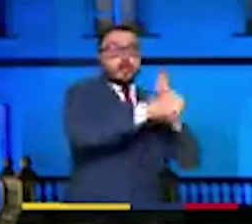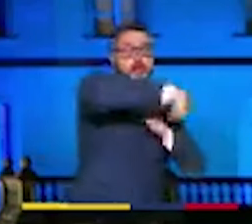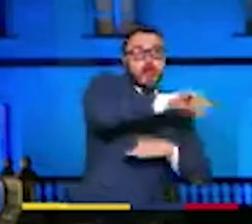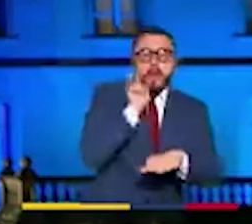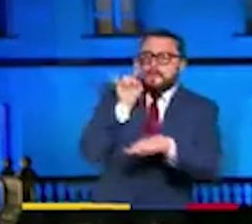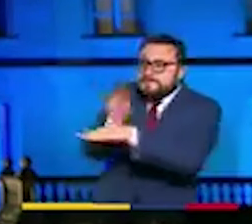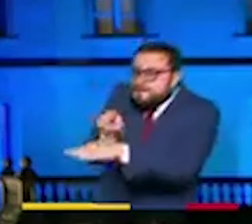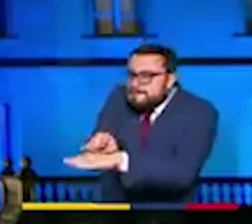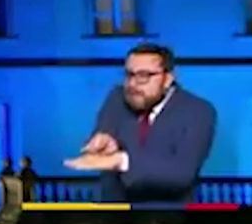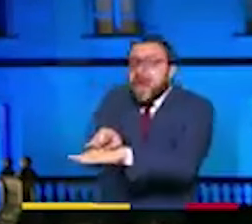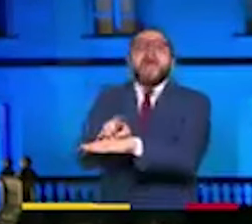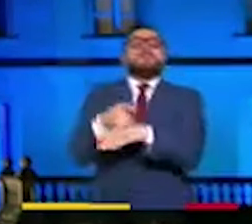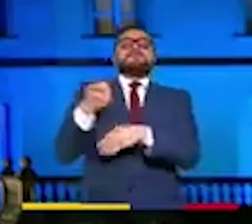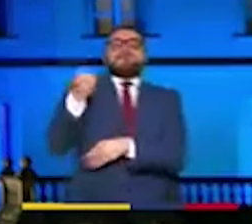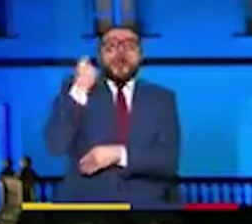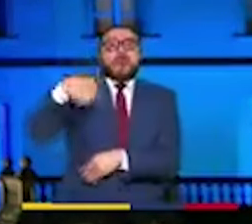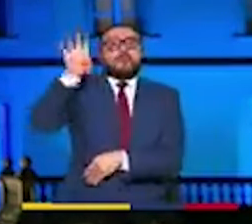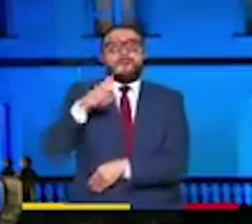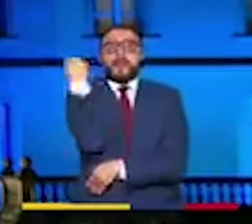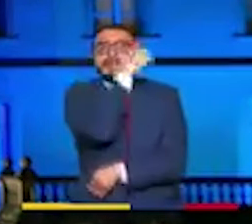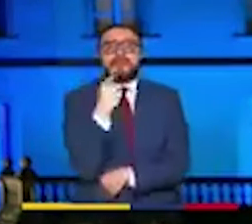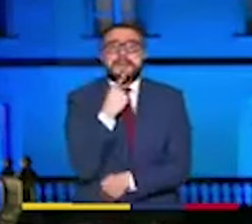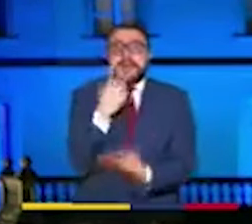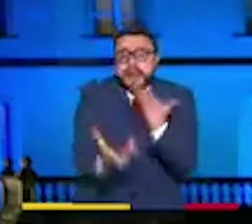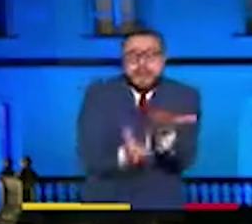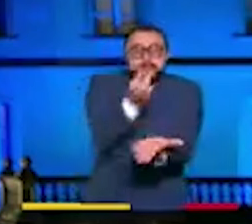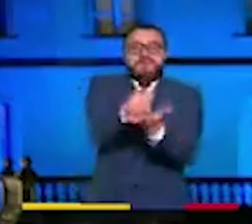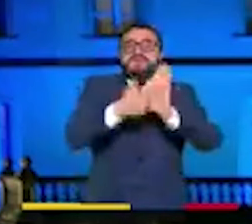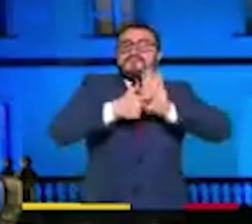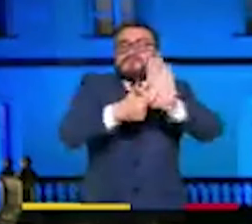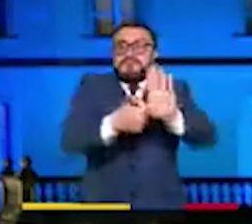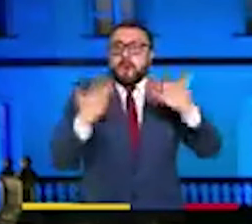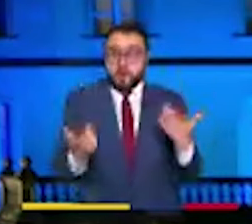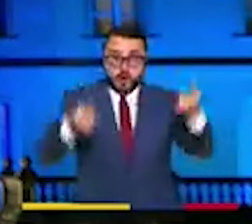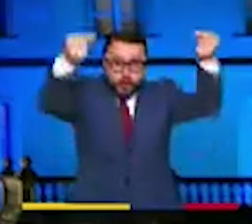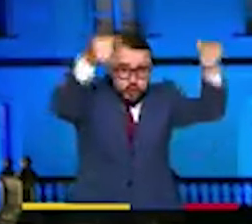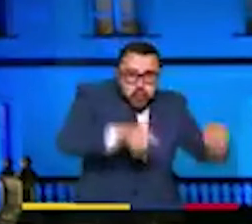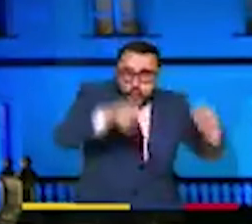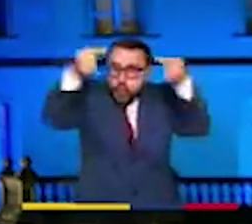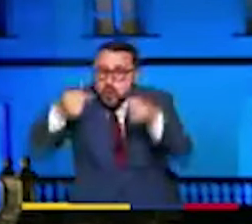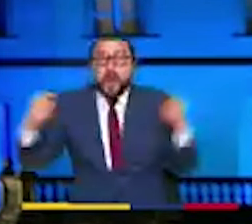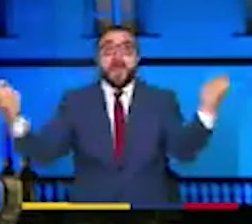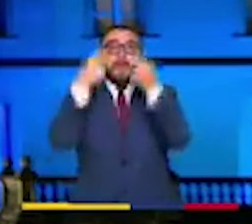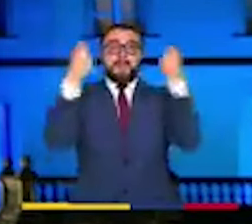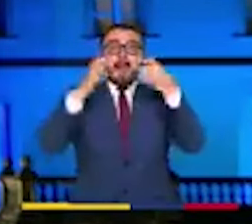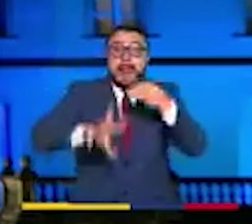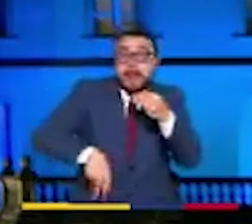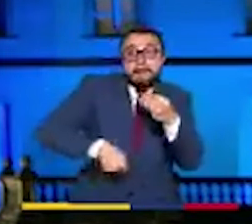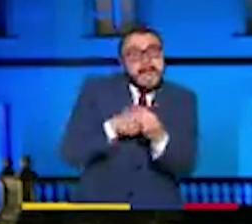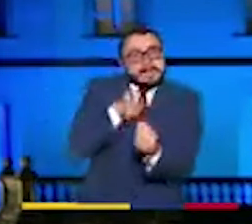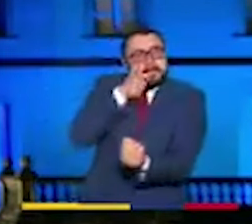dictaminó el pasado 19 de septiembre que las cuentas de campaña, junto con sus observaciones